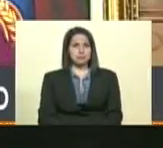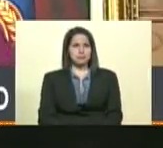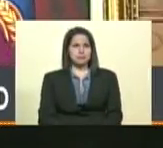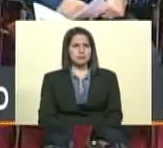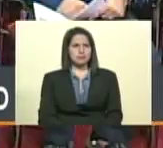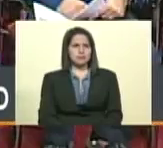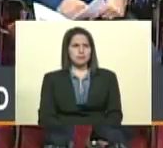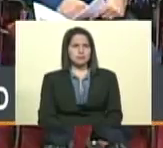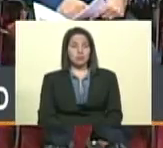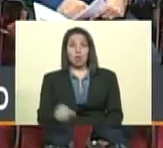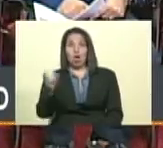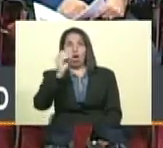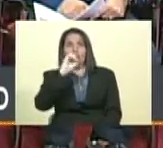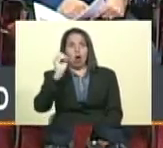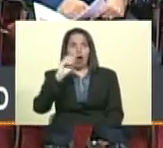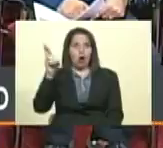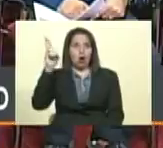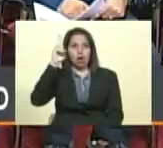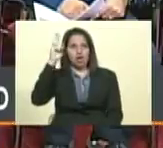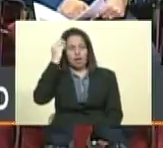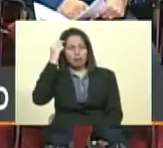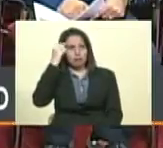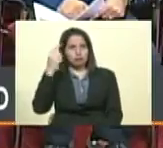o Henry Ramos Alú,